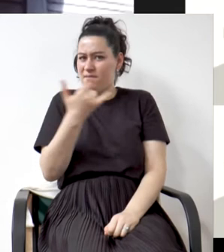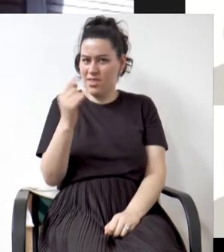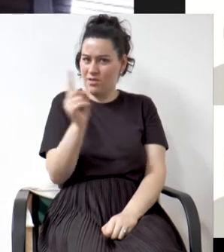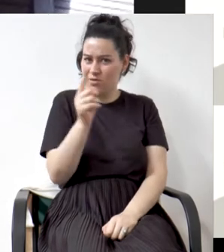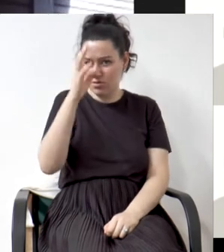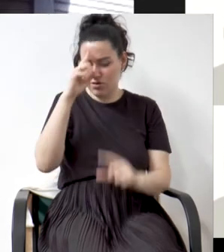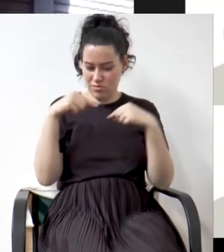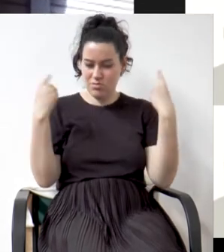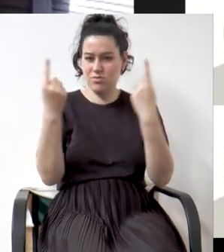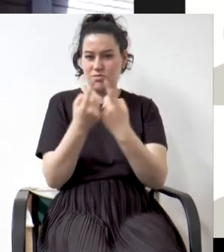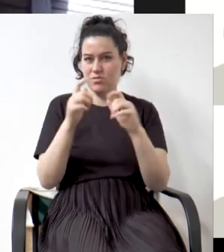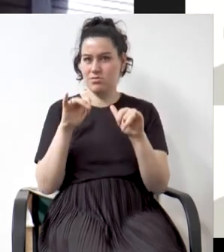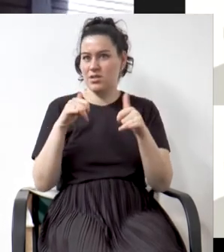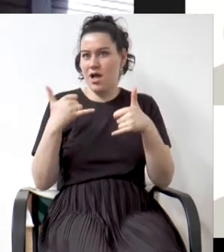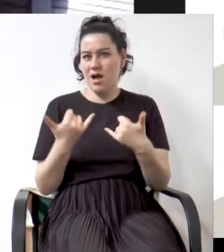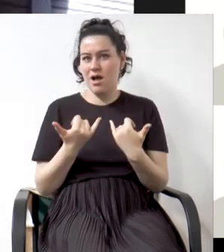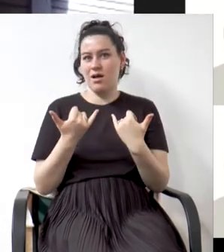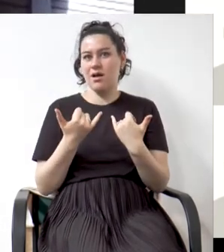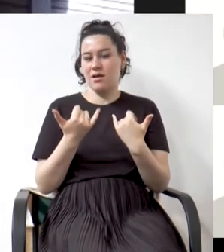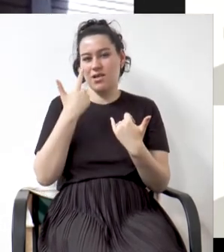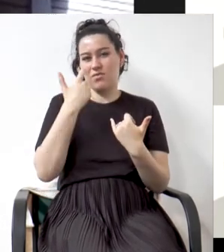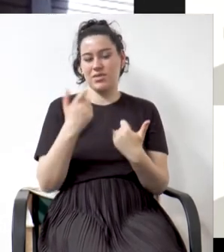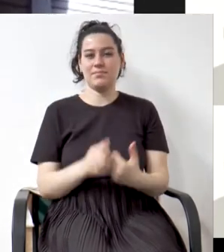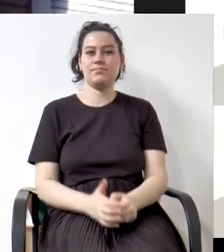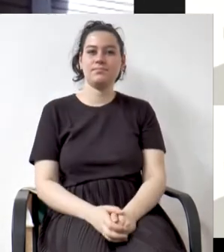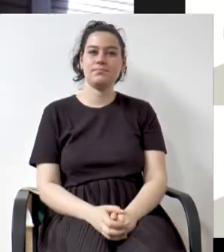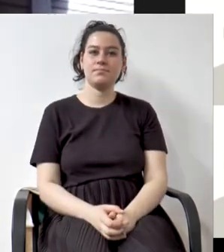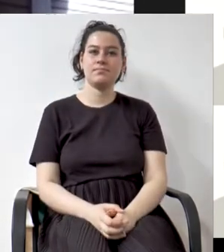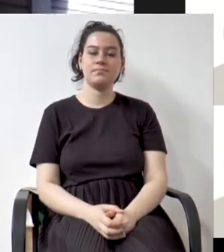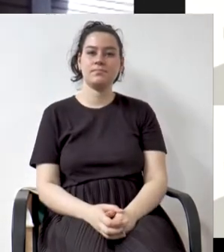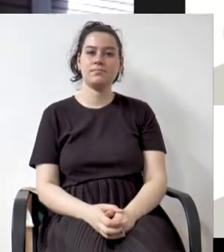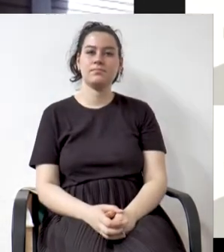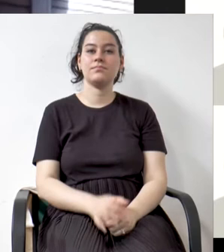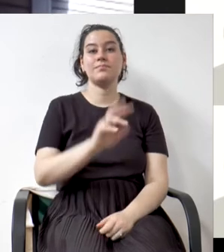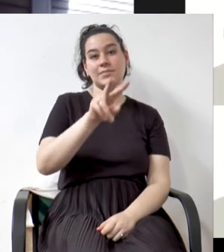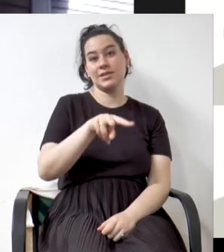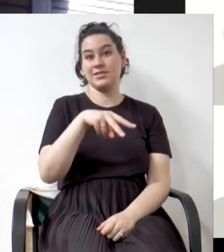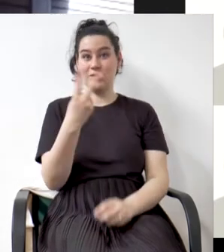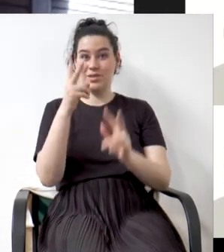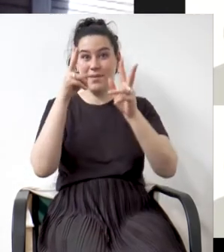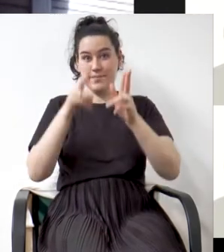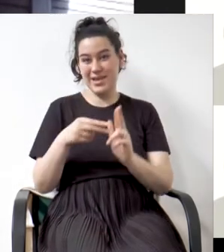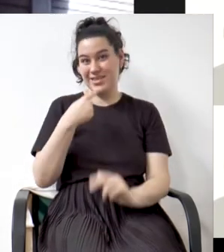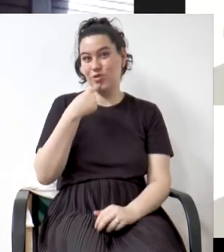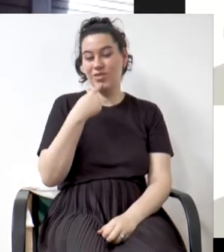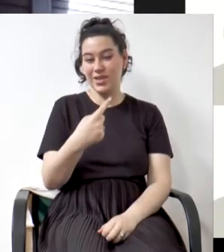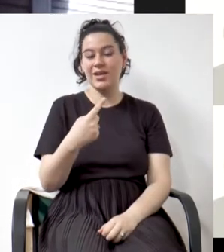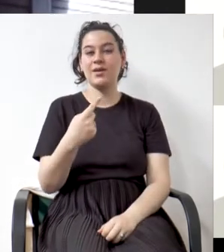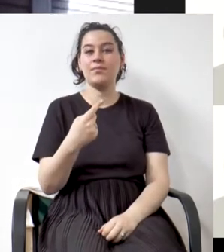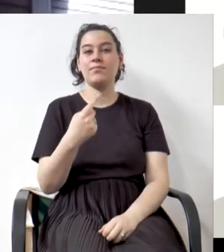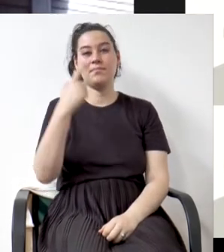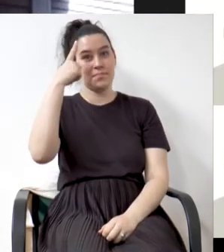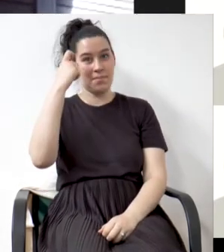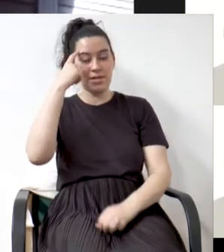acá han convivido y conviven mucho con esto. La segunda arista que les decía era, digamos, como